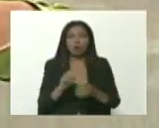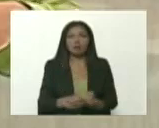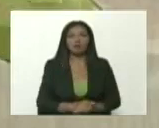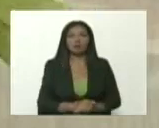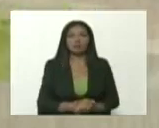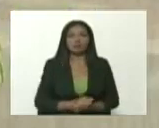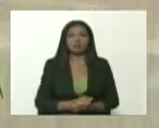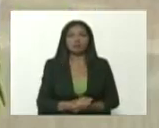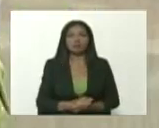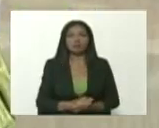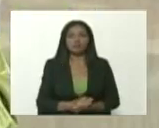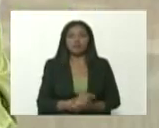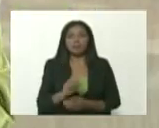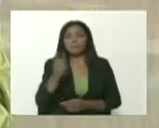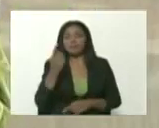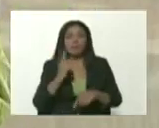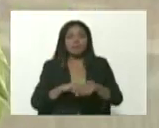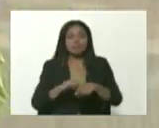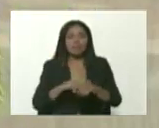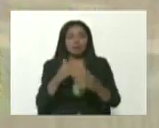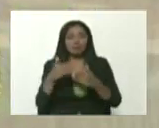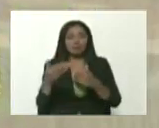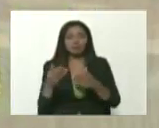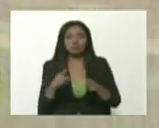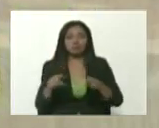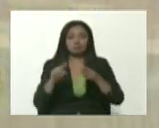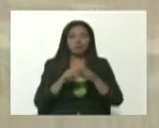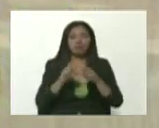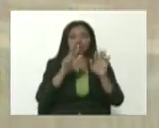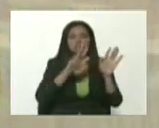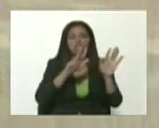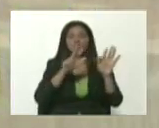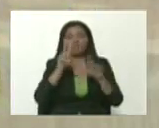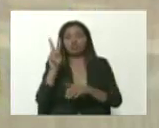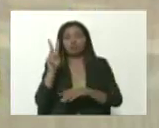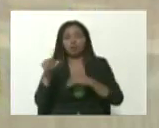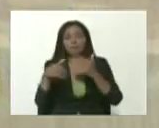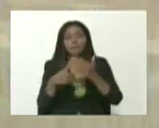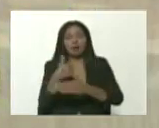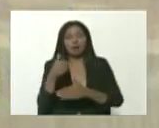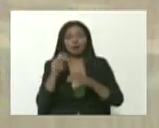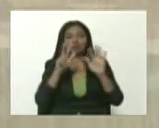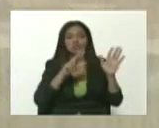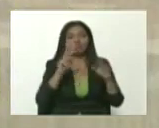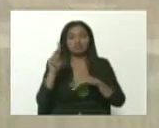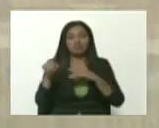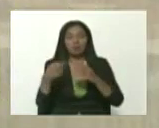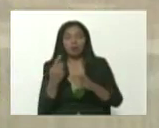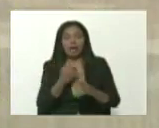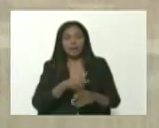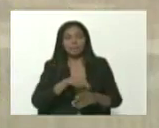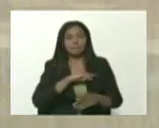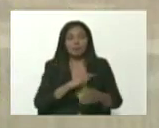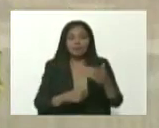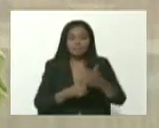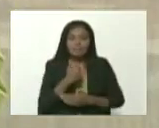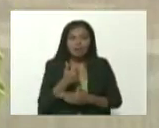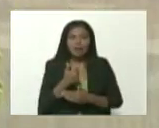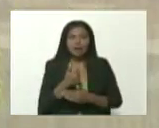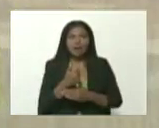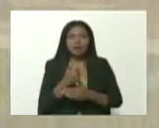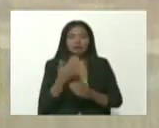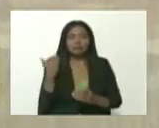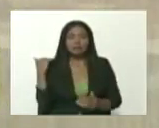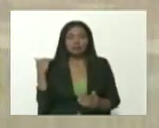Fueron a un primer tiempo extra y empataron 82-82. Y luego España le puso el extra y viniendo